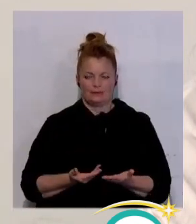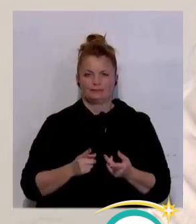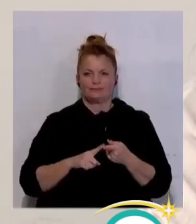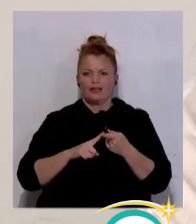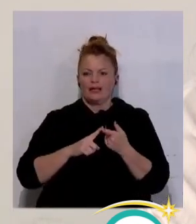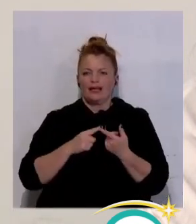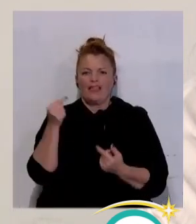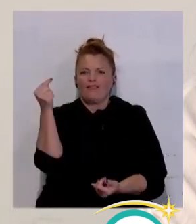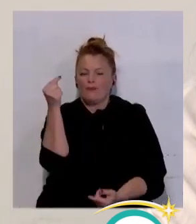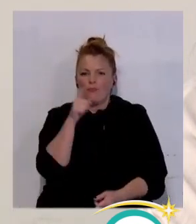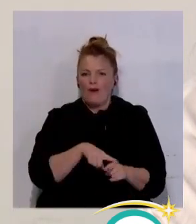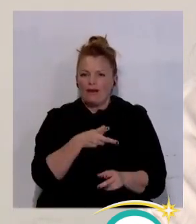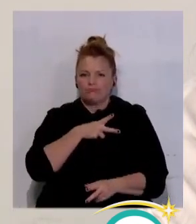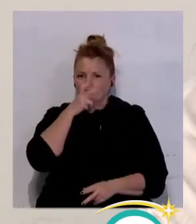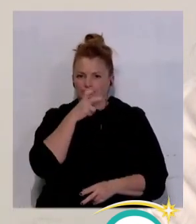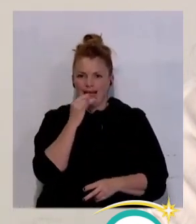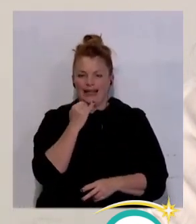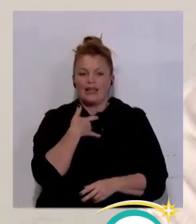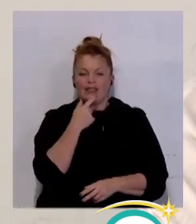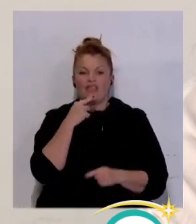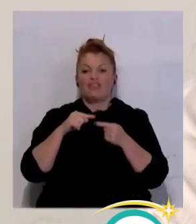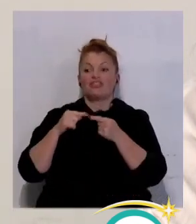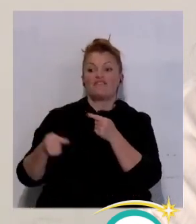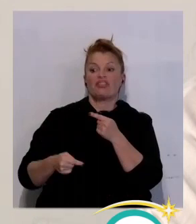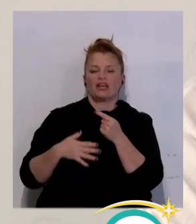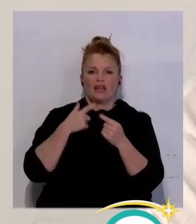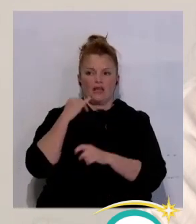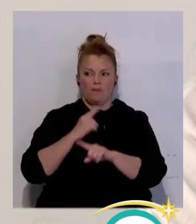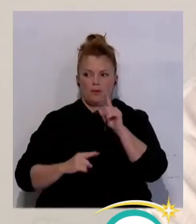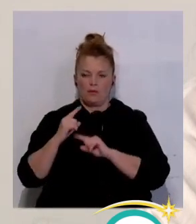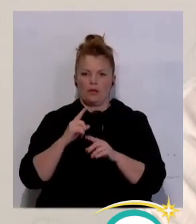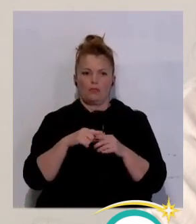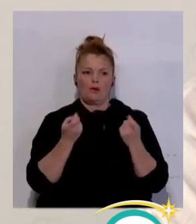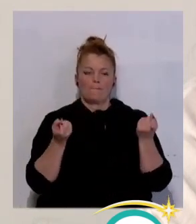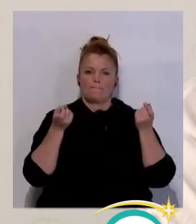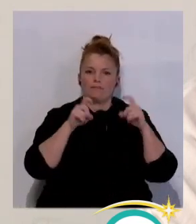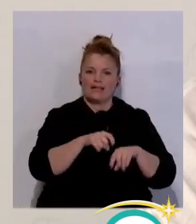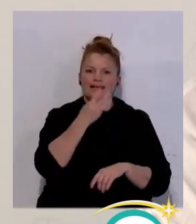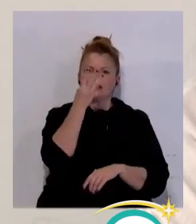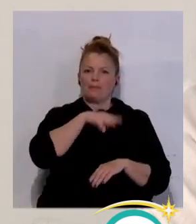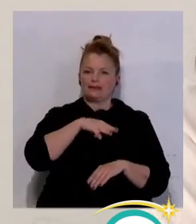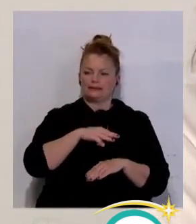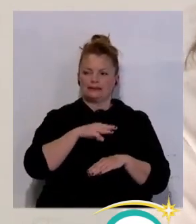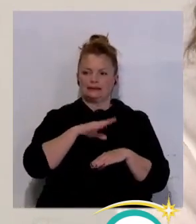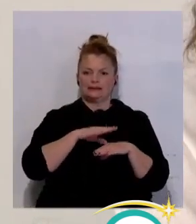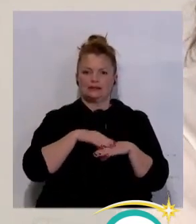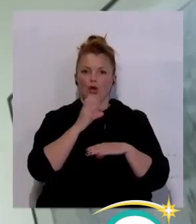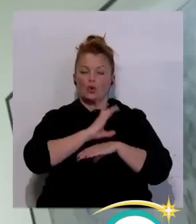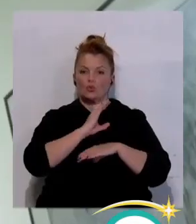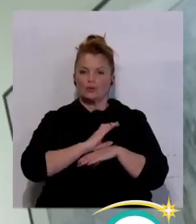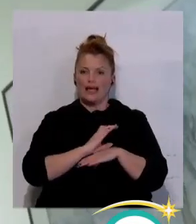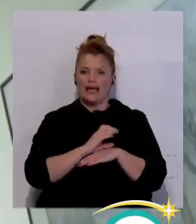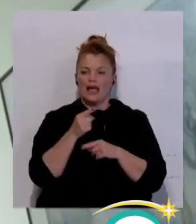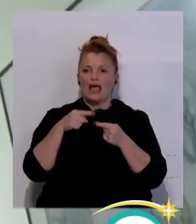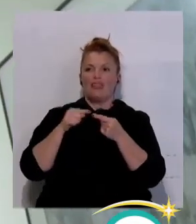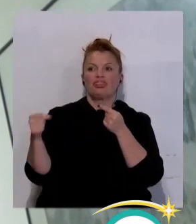Deficitaria es que hay problemas. Que me asistan a los 3 meses de requerir consulta no es déficit. Es